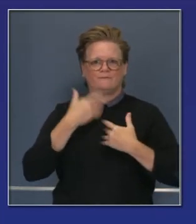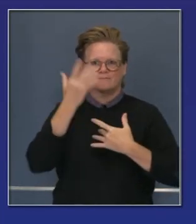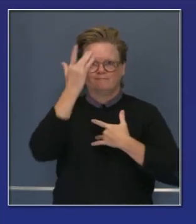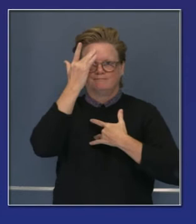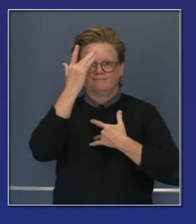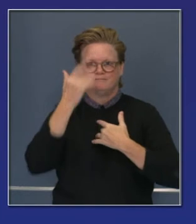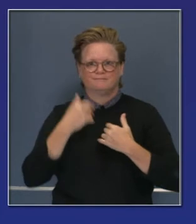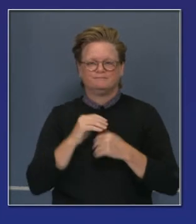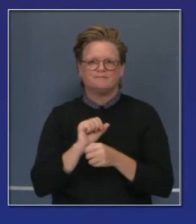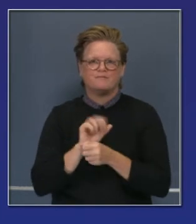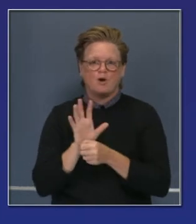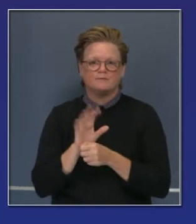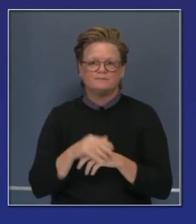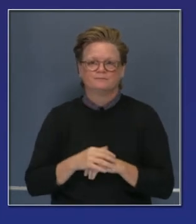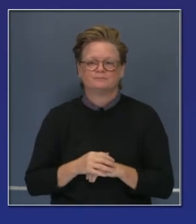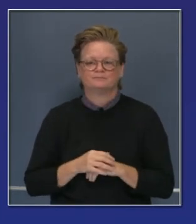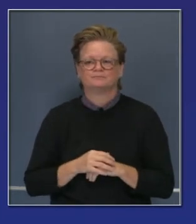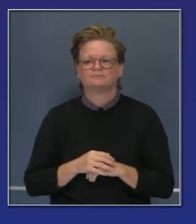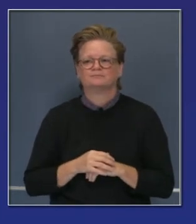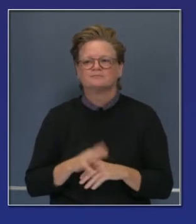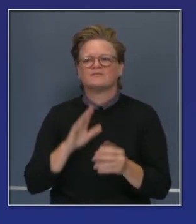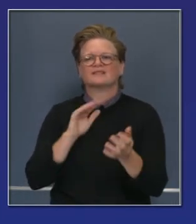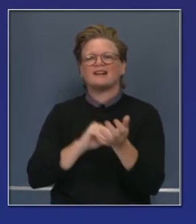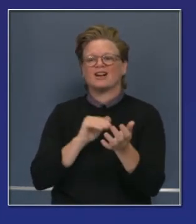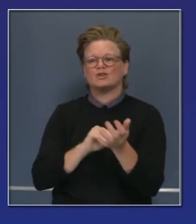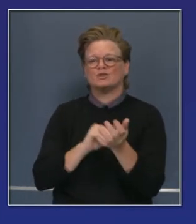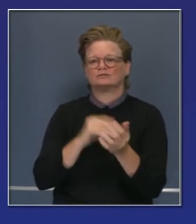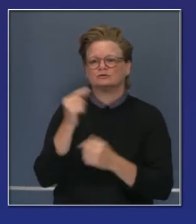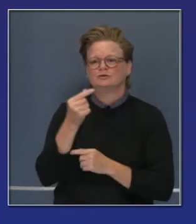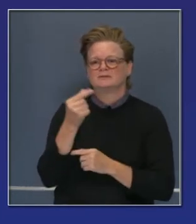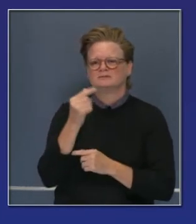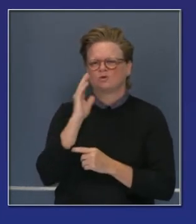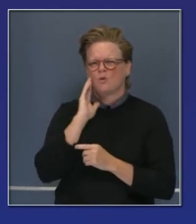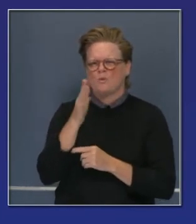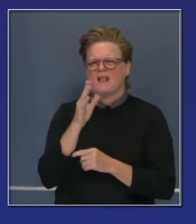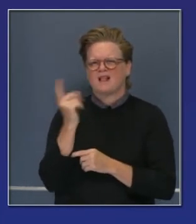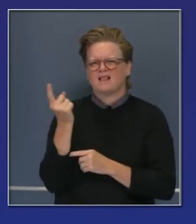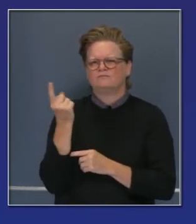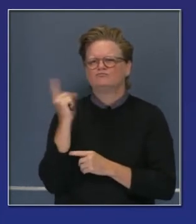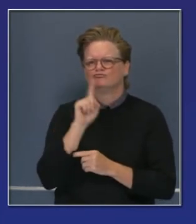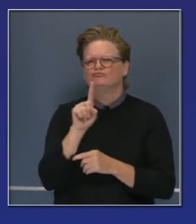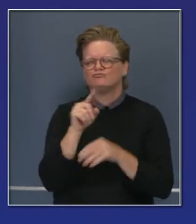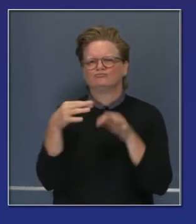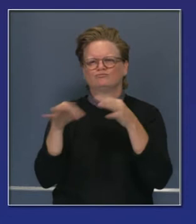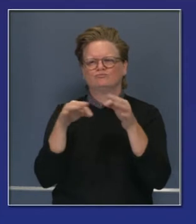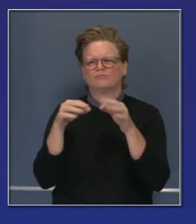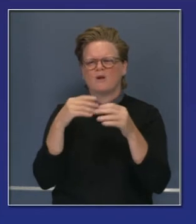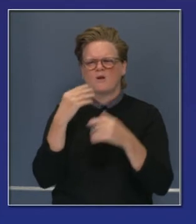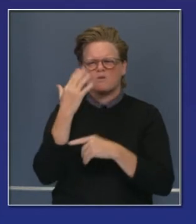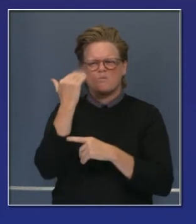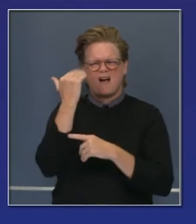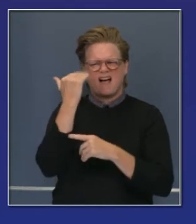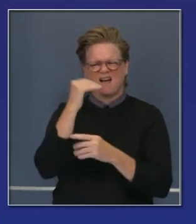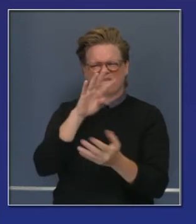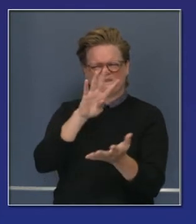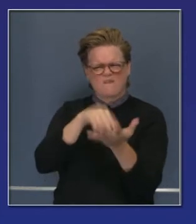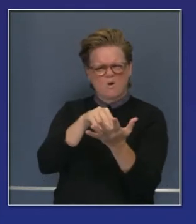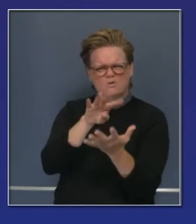presentación antes de presentar al doctor Gaudí. Pueden ver las fechas abajo, poco más